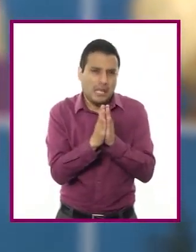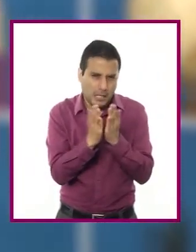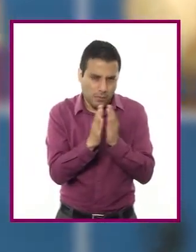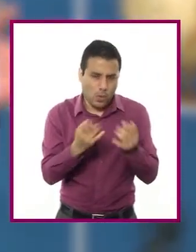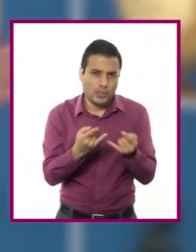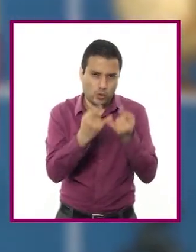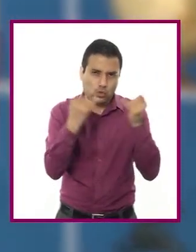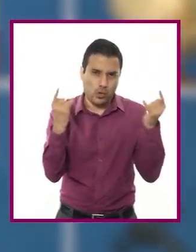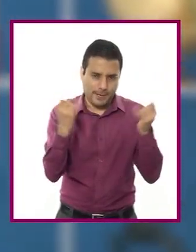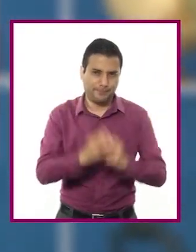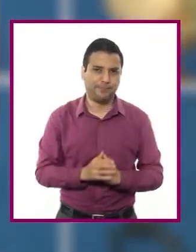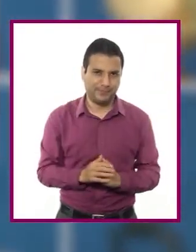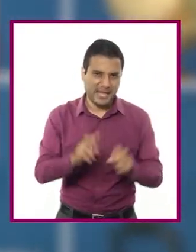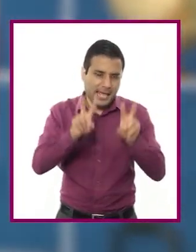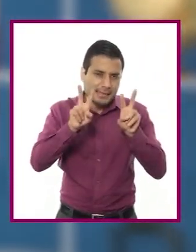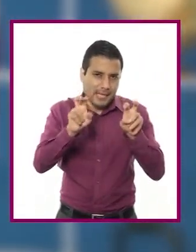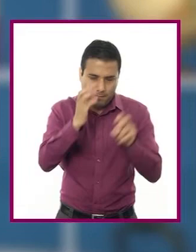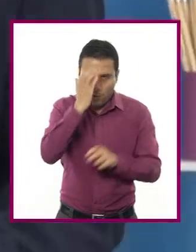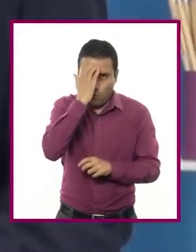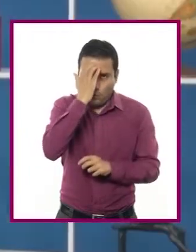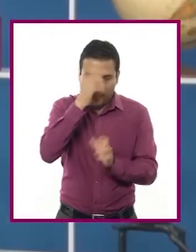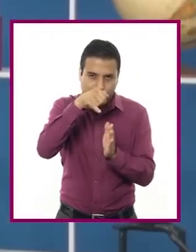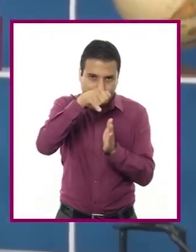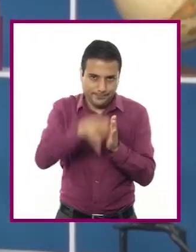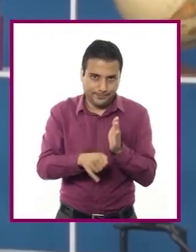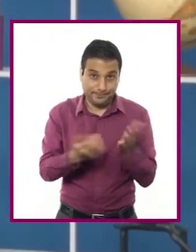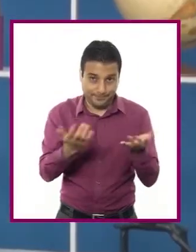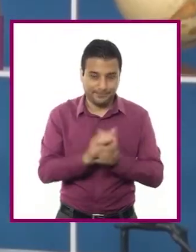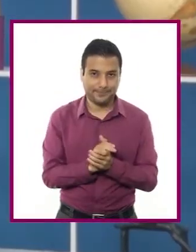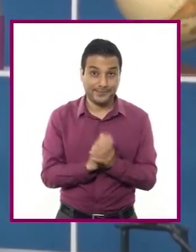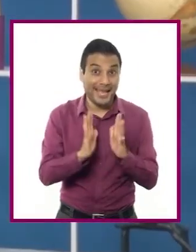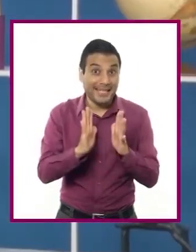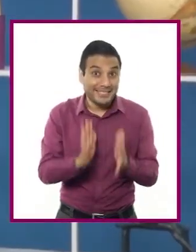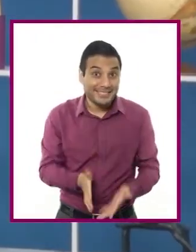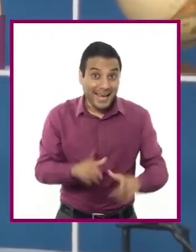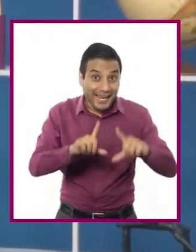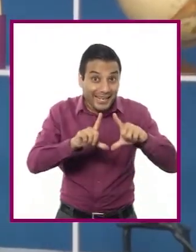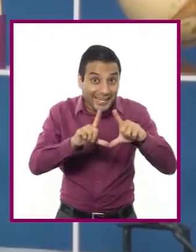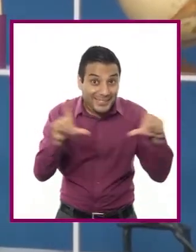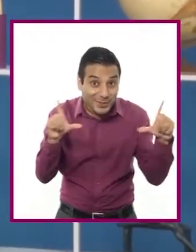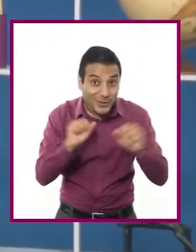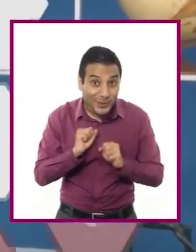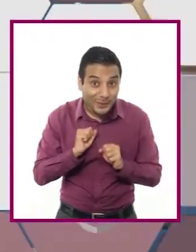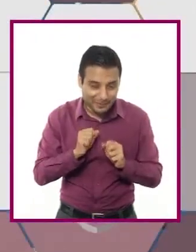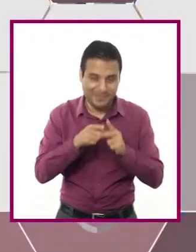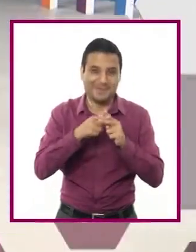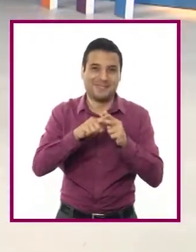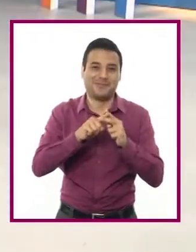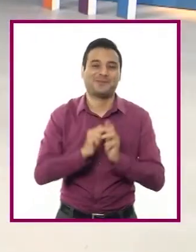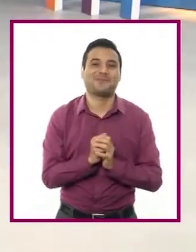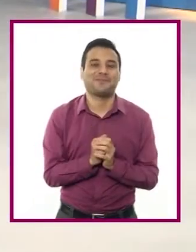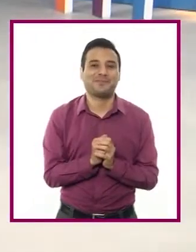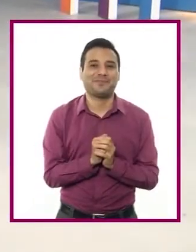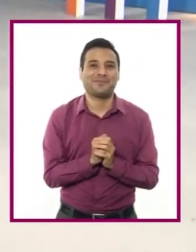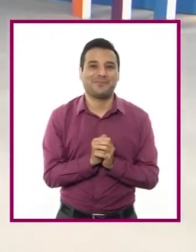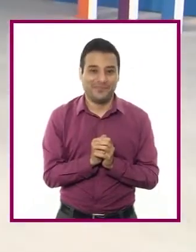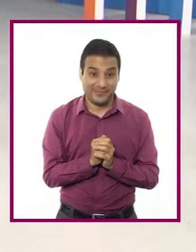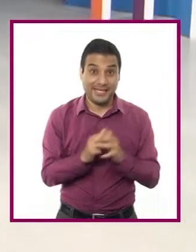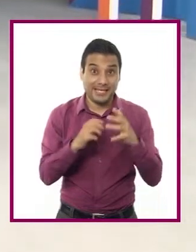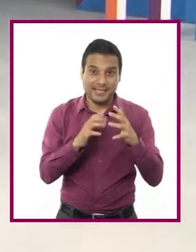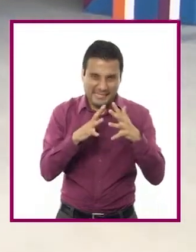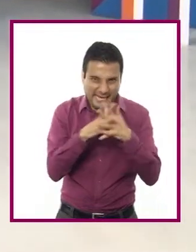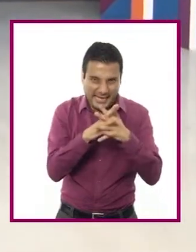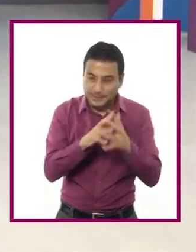profundizar y ampliar sus conocimientos acerca del tema. ¿Están listas y listos? ¡Comencemos! En la Guerra de